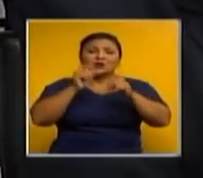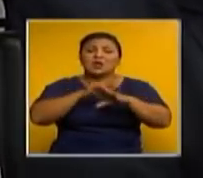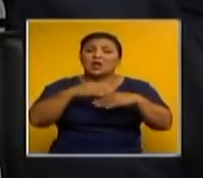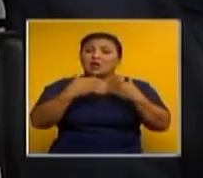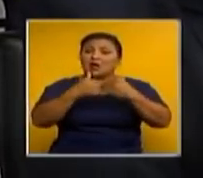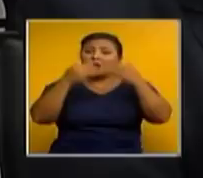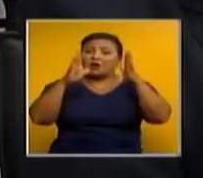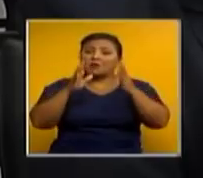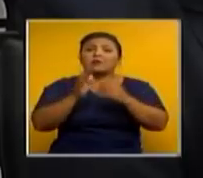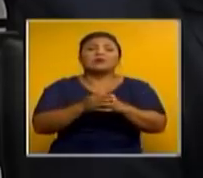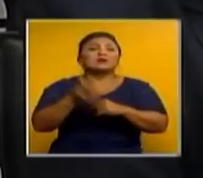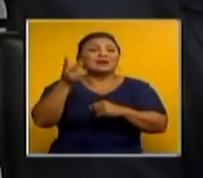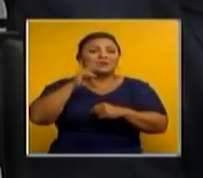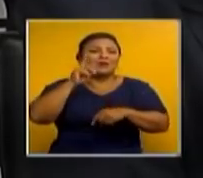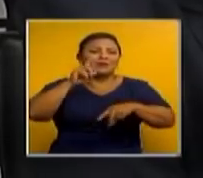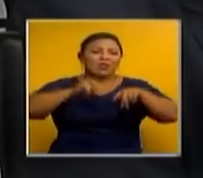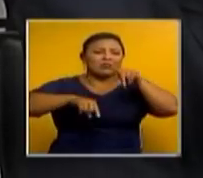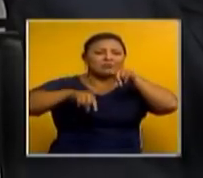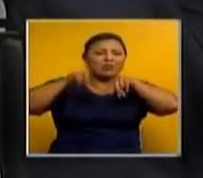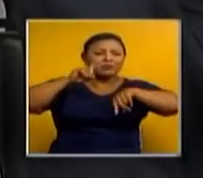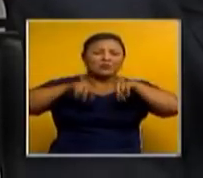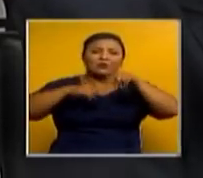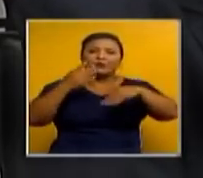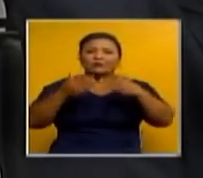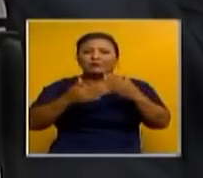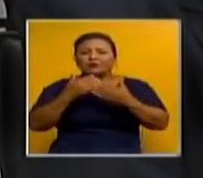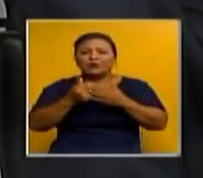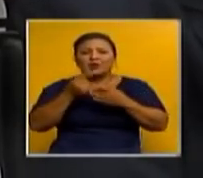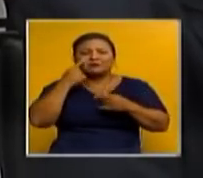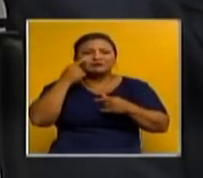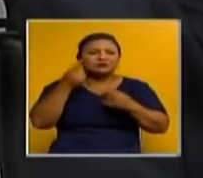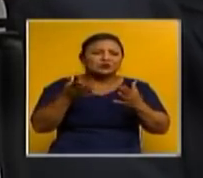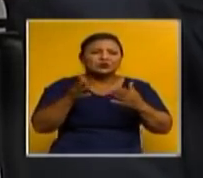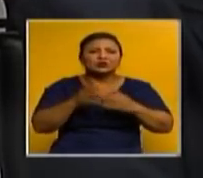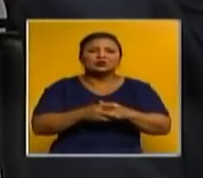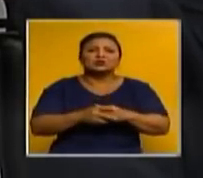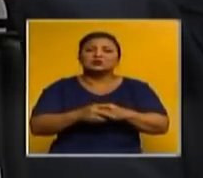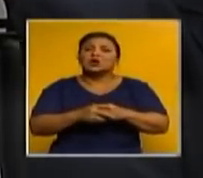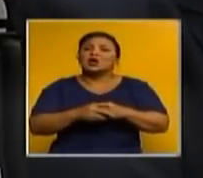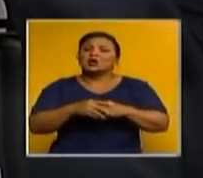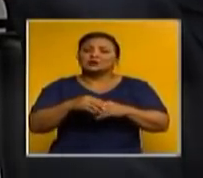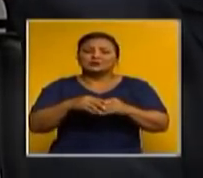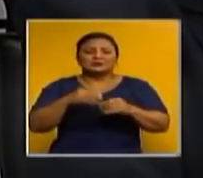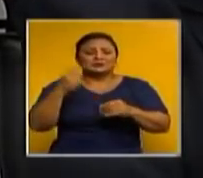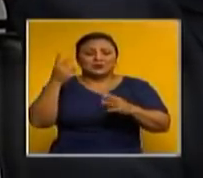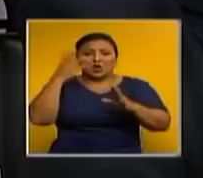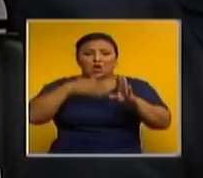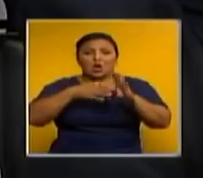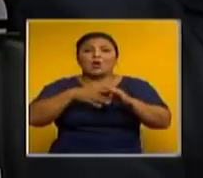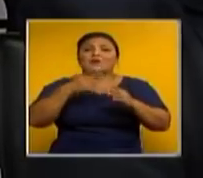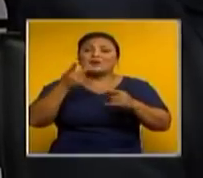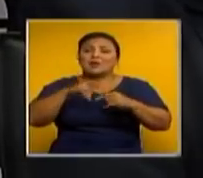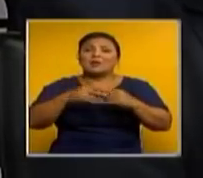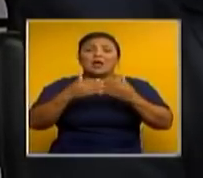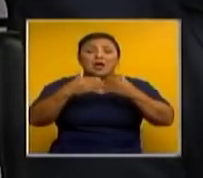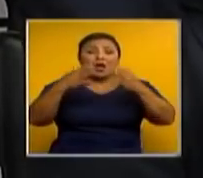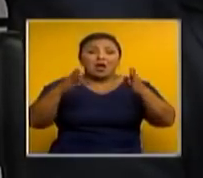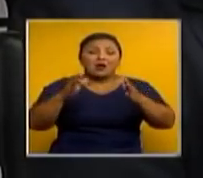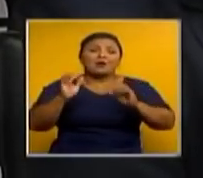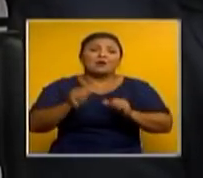indagación respecto de estas expresiones públicas que hizo el señor Patiño. Efectivamente también abrimos